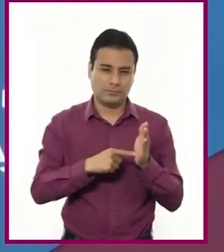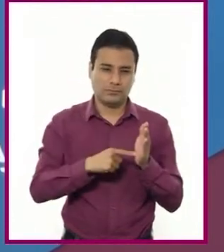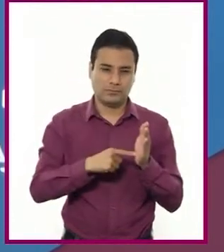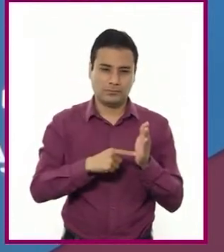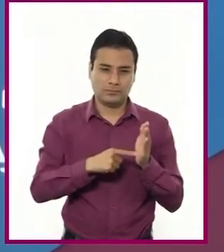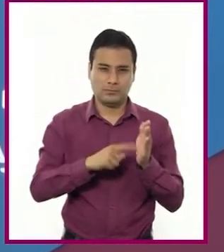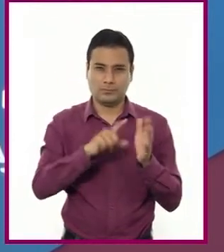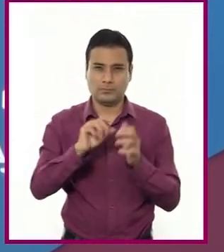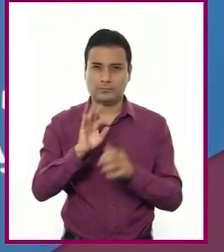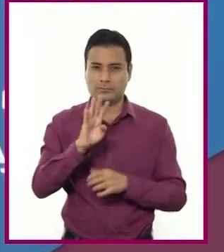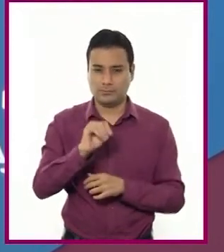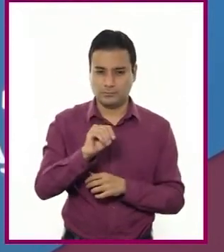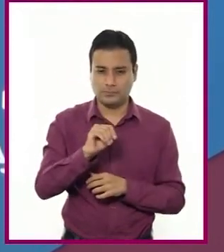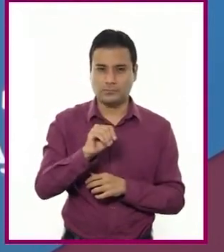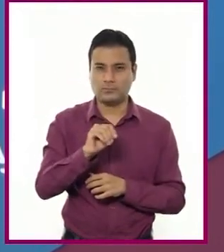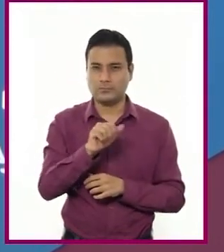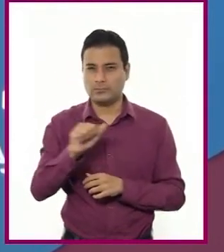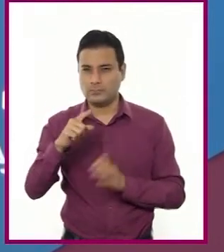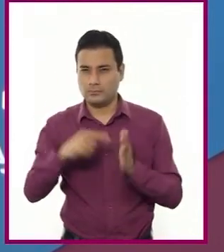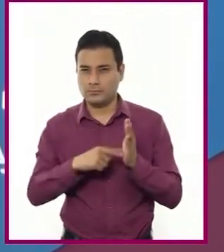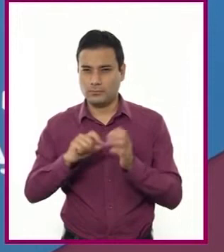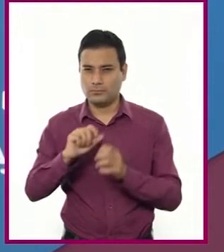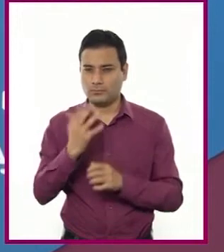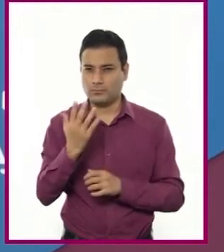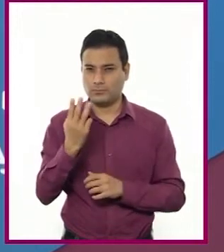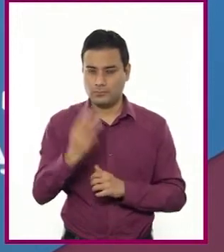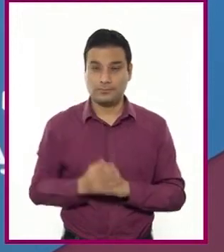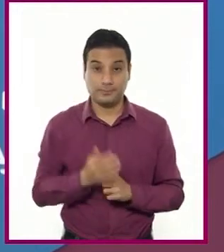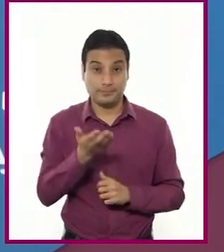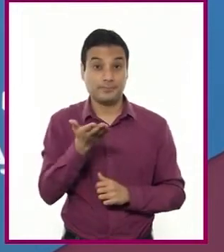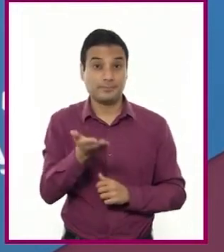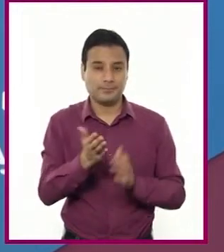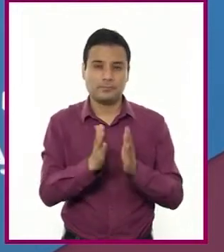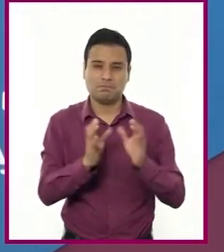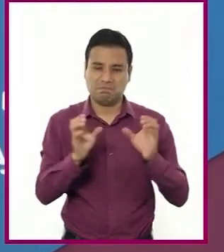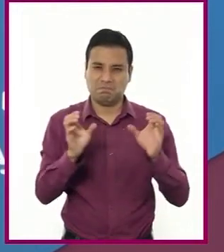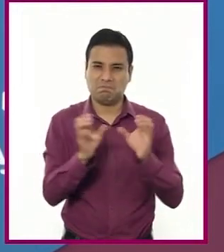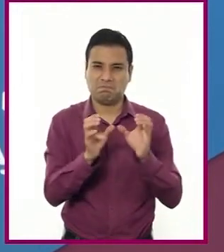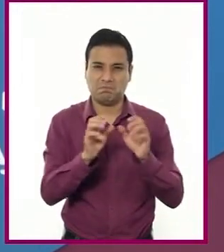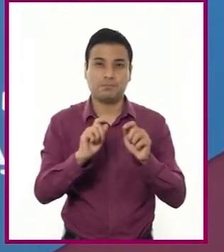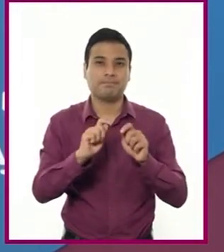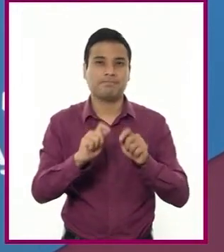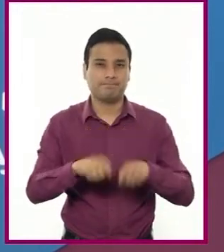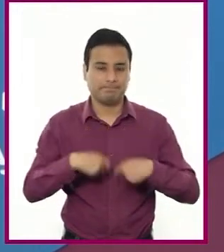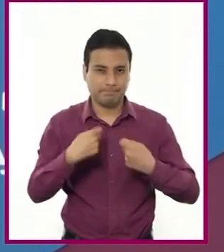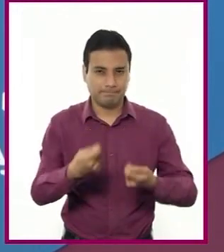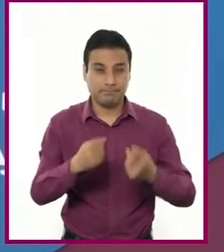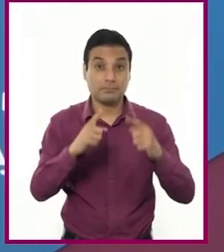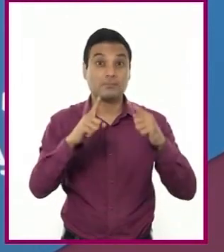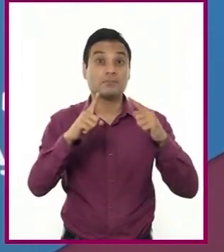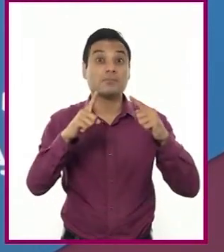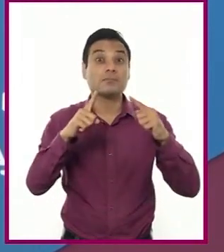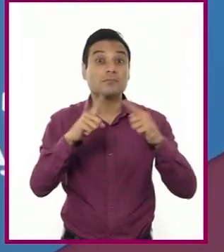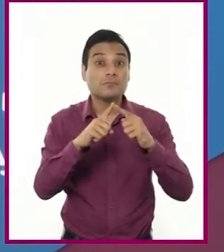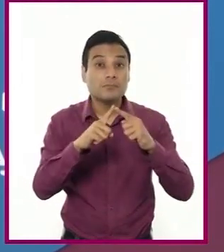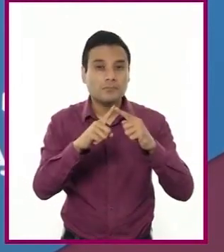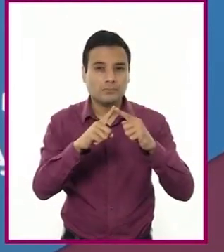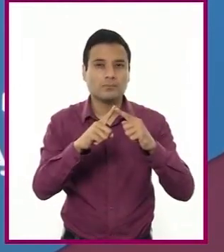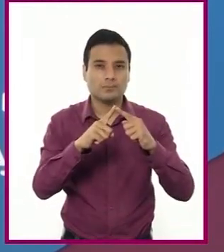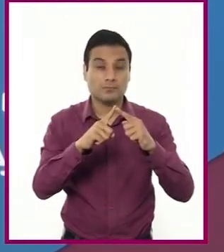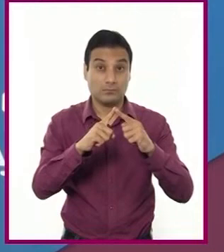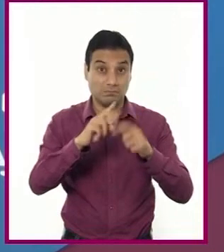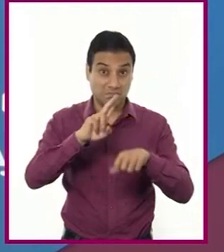y 1753, expide dos cédulas reales para traspasar las parroquias de regulares a